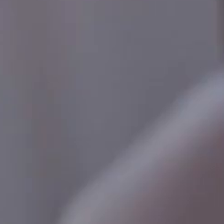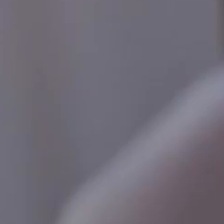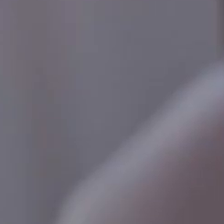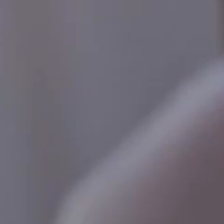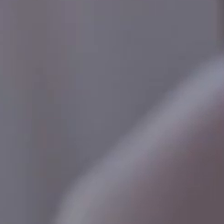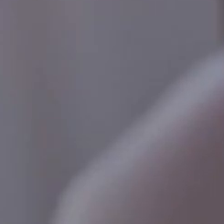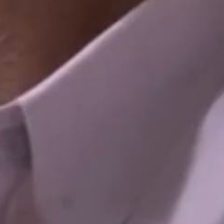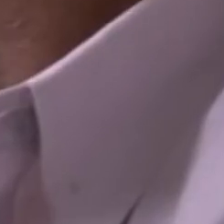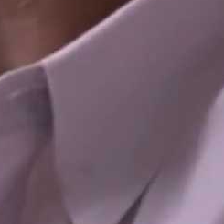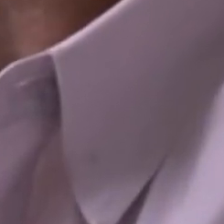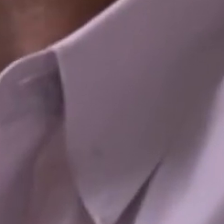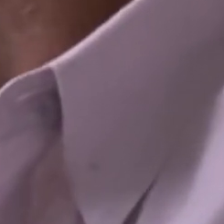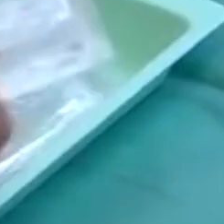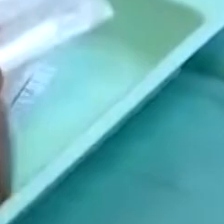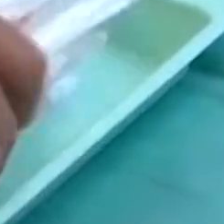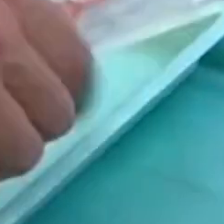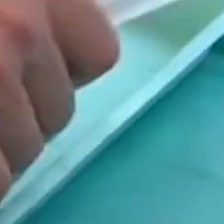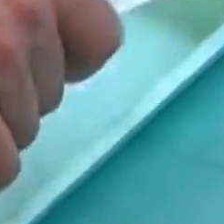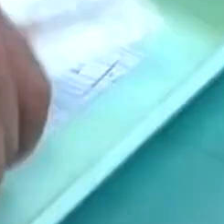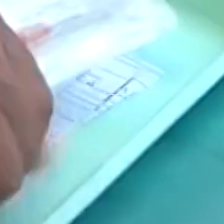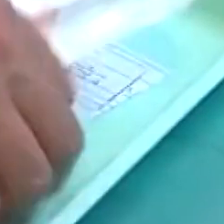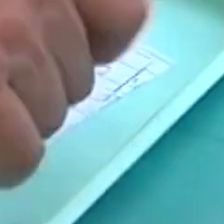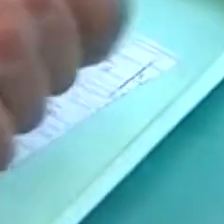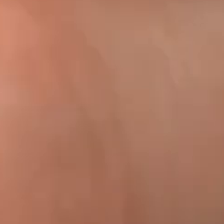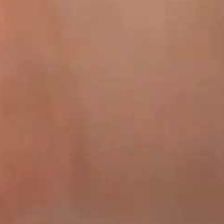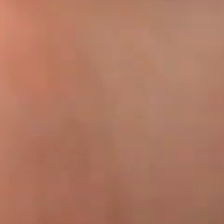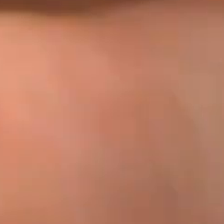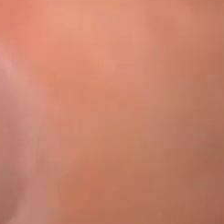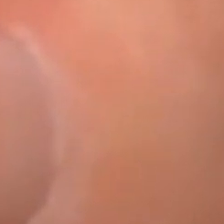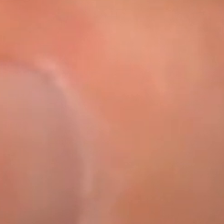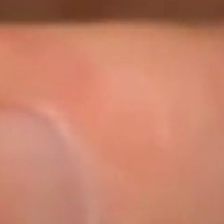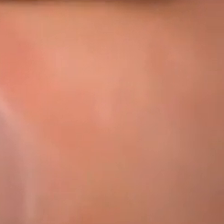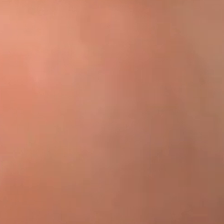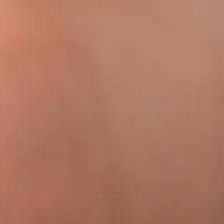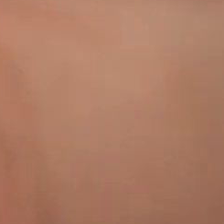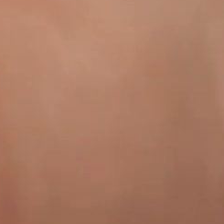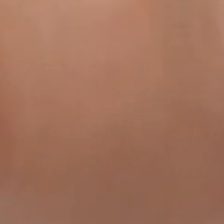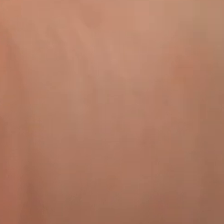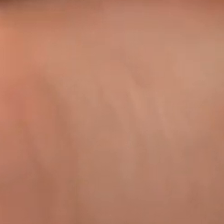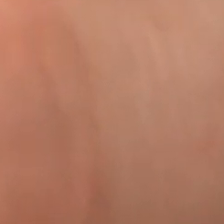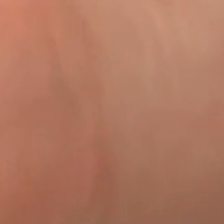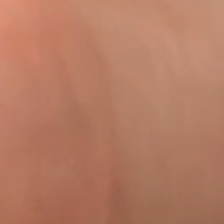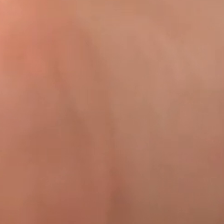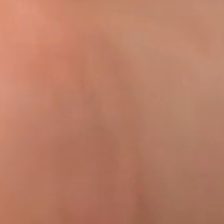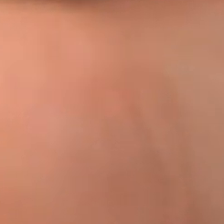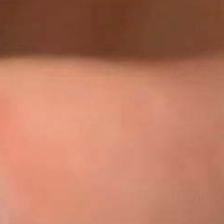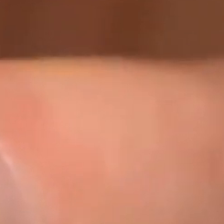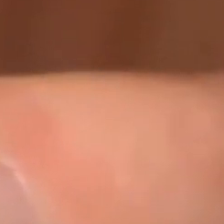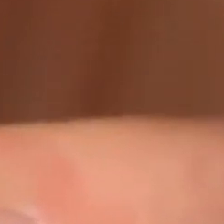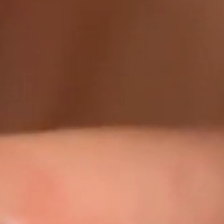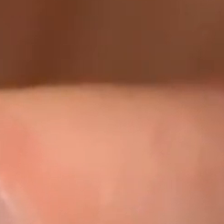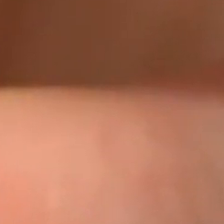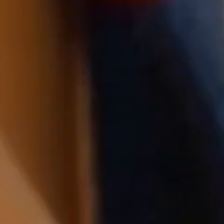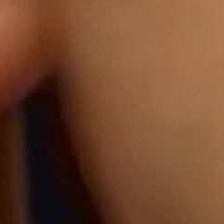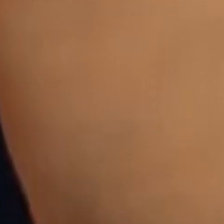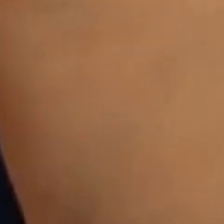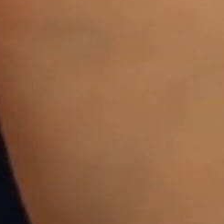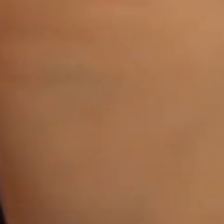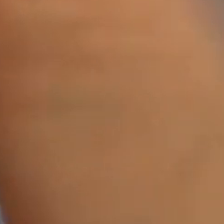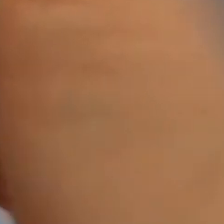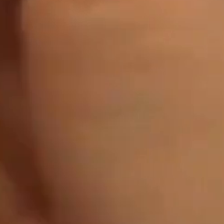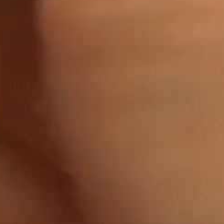de trazabilidad en la compra de vacunas, que ahora tiene una alta cantidad a punto de vencerse, a la vez que negó ante